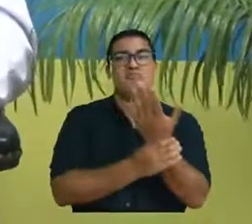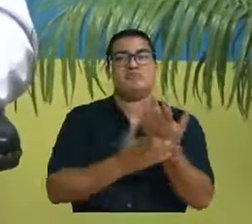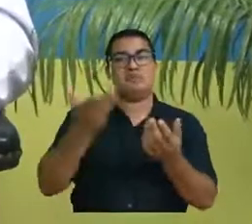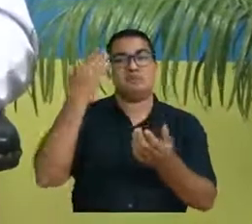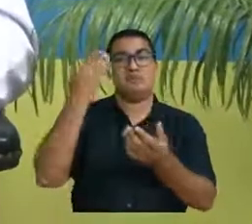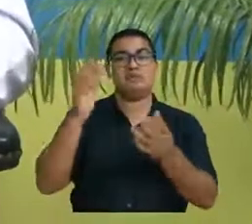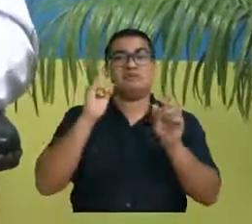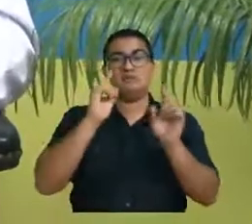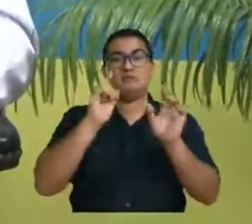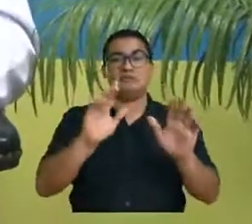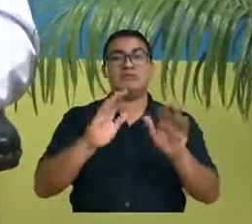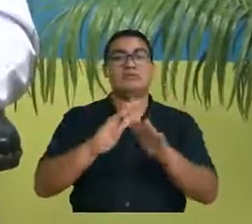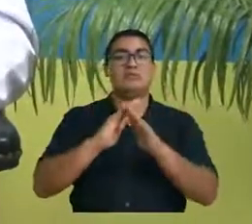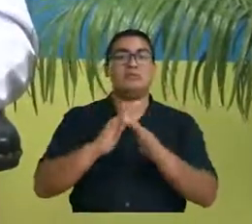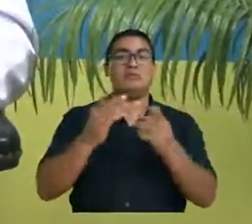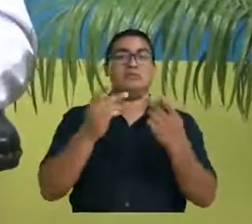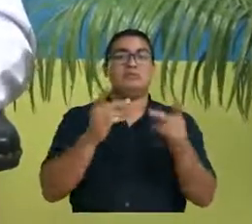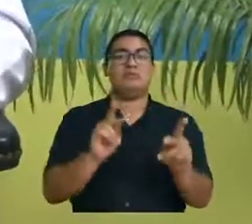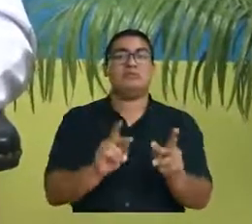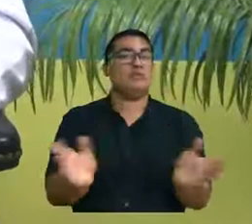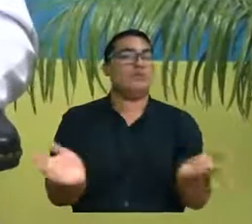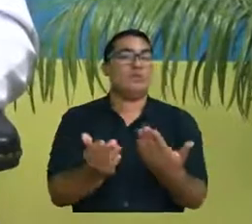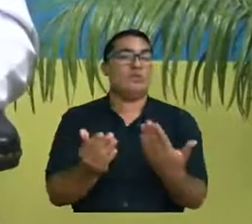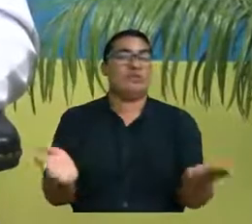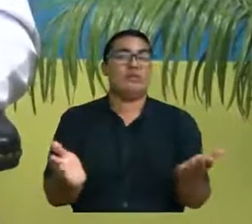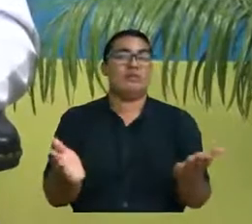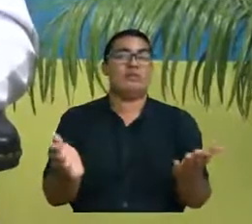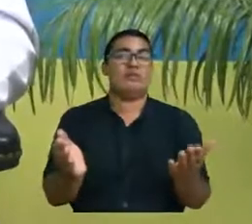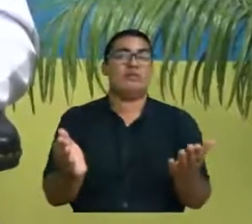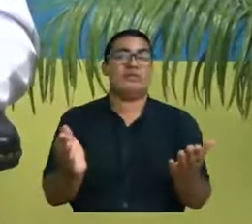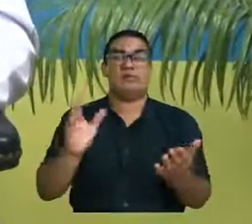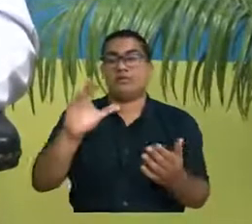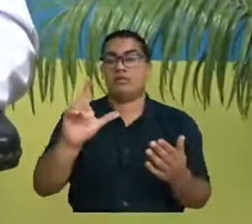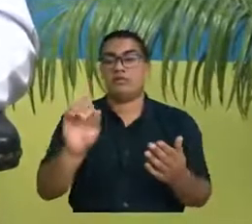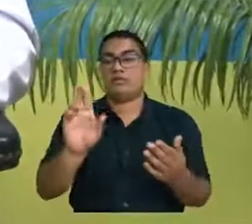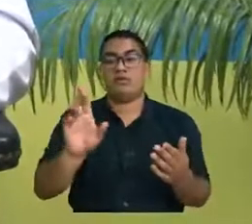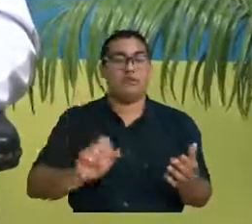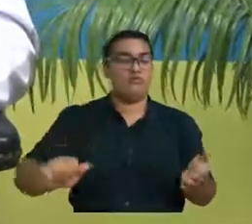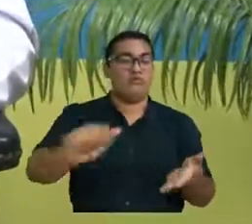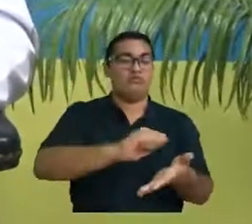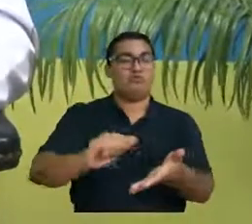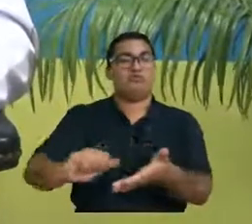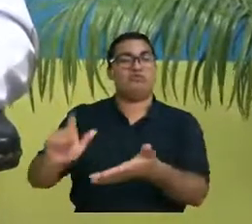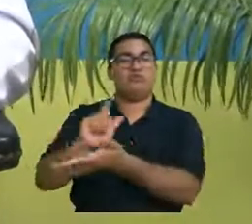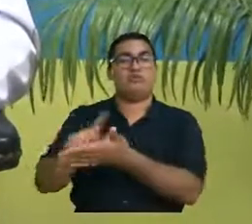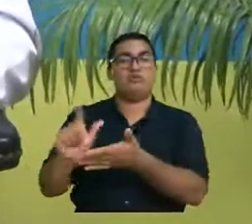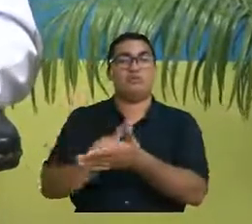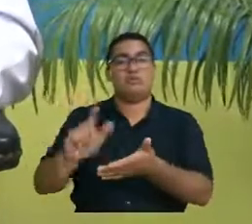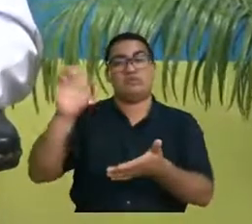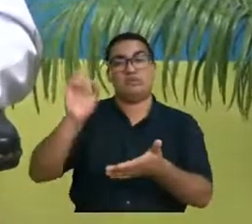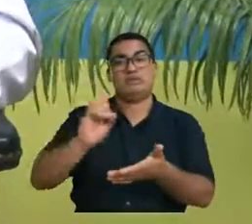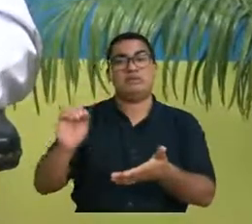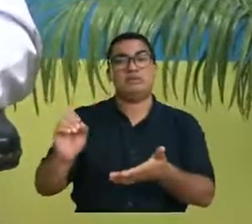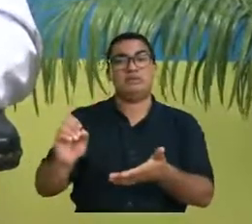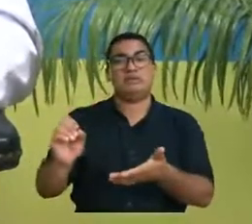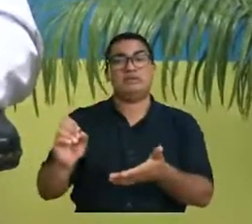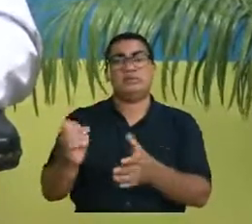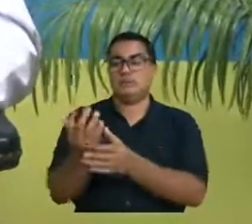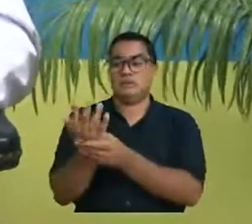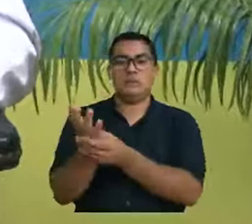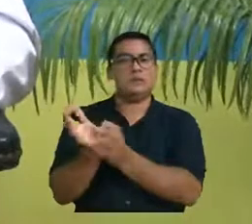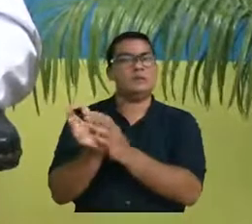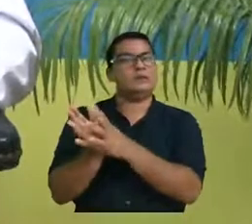van a proteger algo. Pero si en este momento vos no tenés y estás utilizando el cloro a un porcentaje que no es